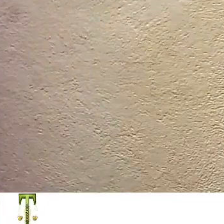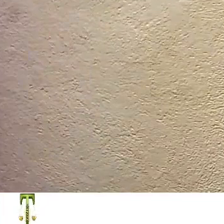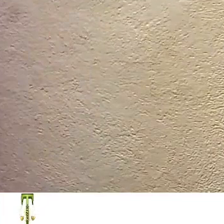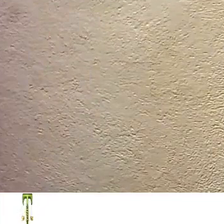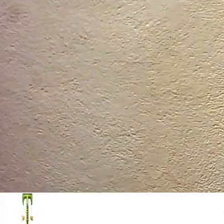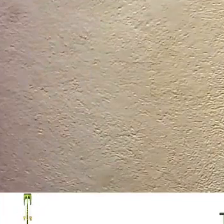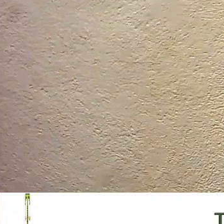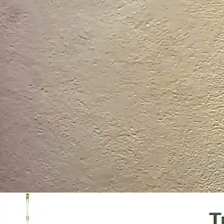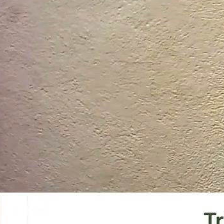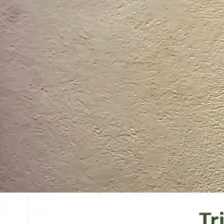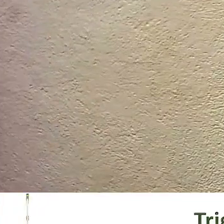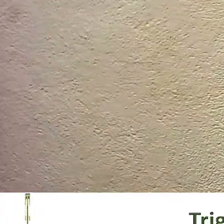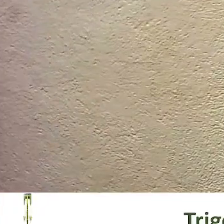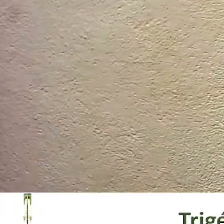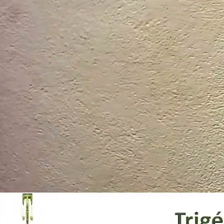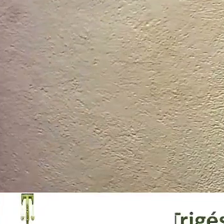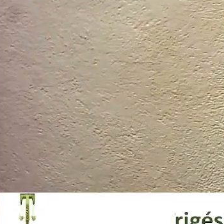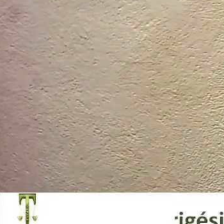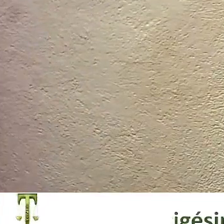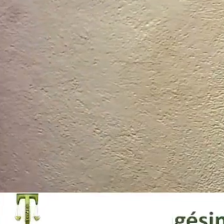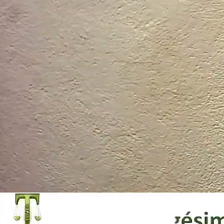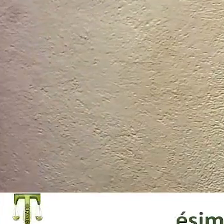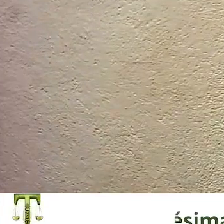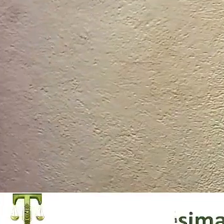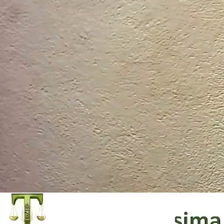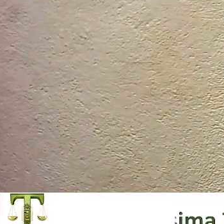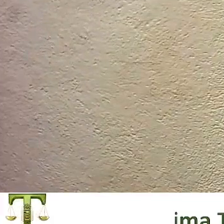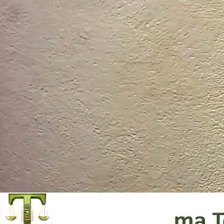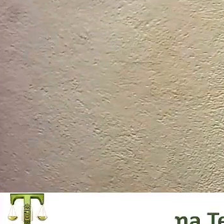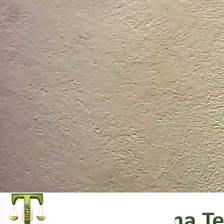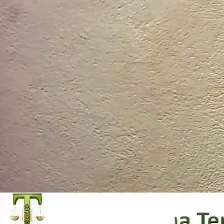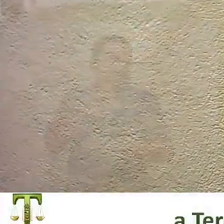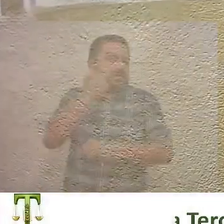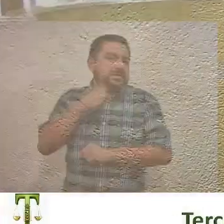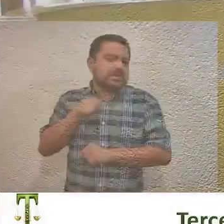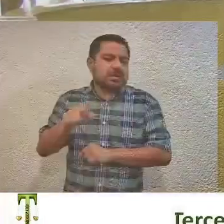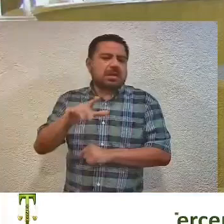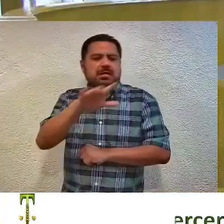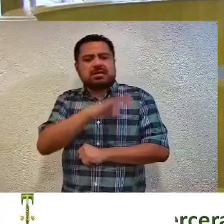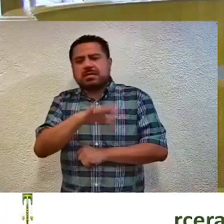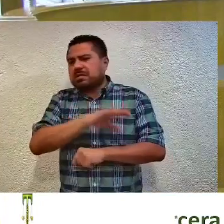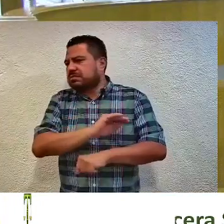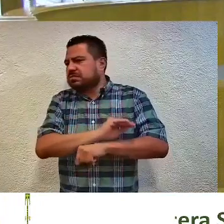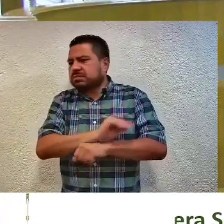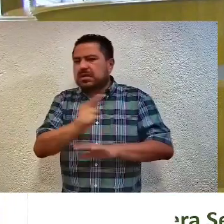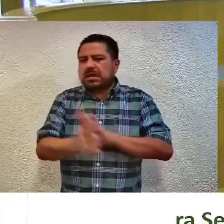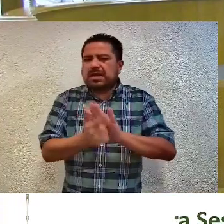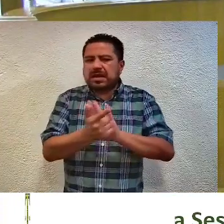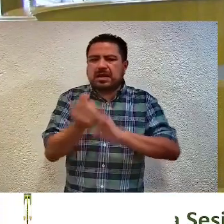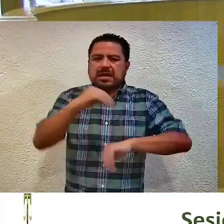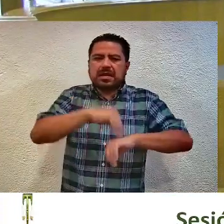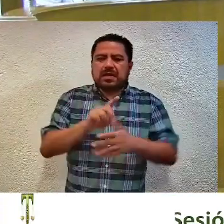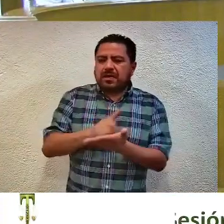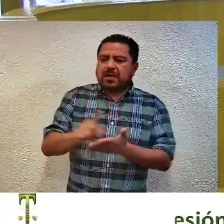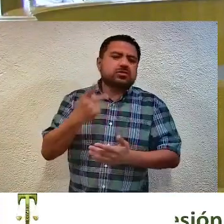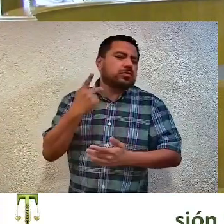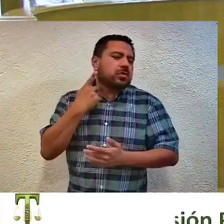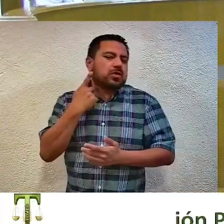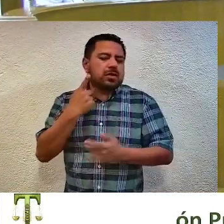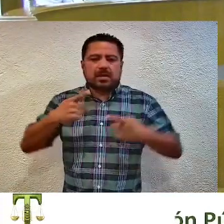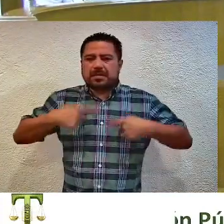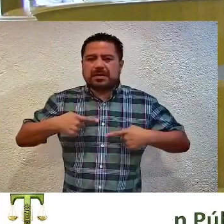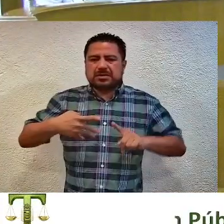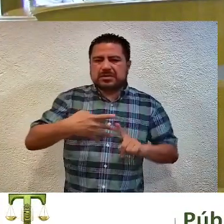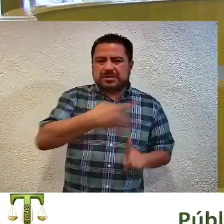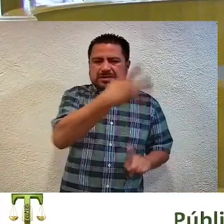que no le existe razón a la parte actora en cuanto señala que el Congreso del Estado de Guerrero ha sido omiso en legislar en materia de derechos políticos de las personas de la